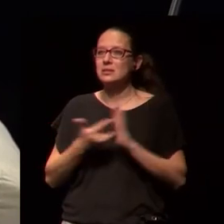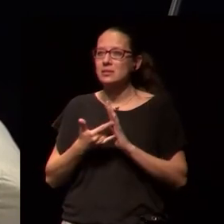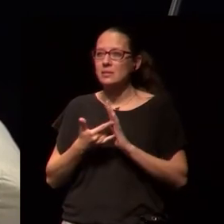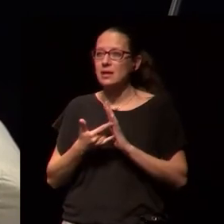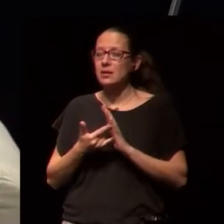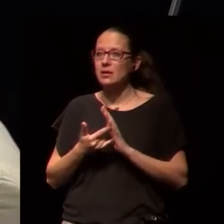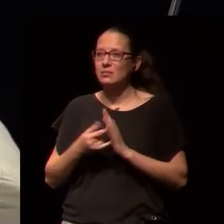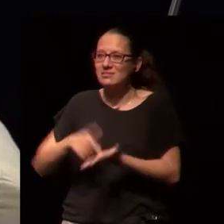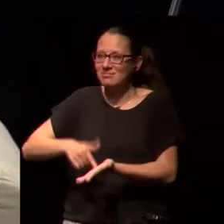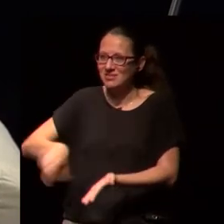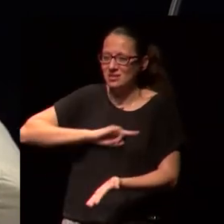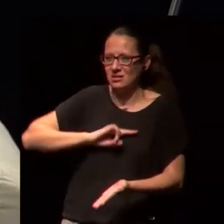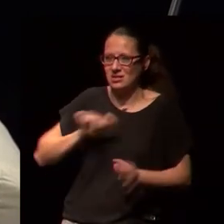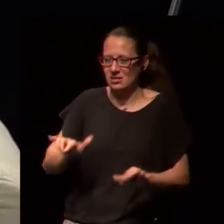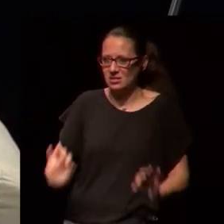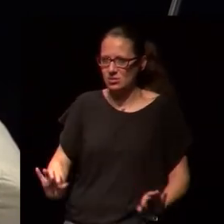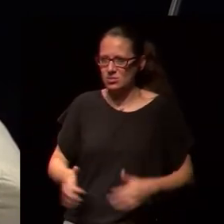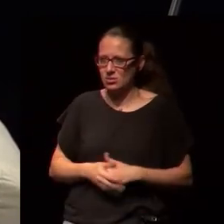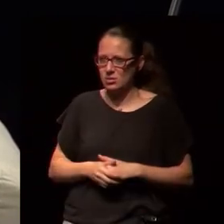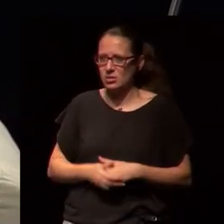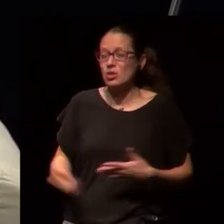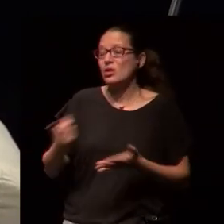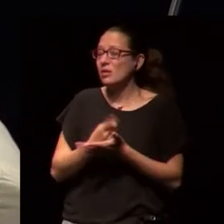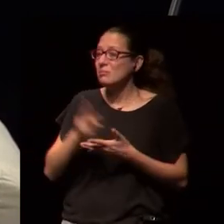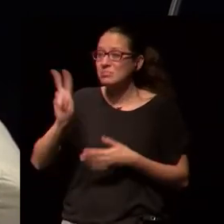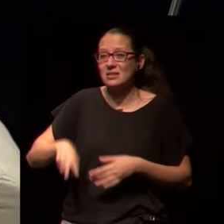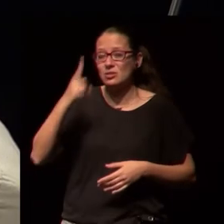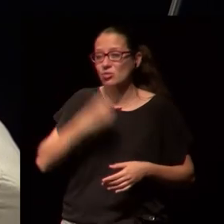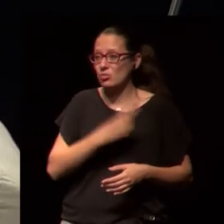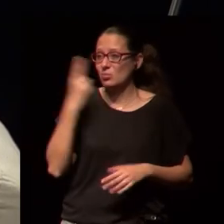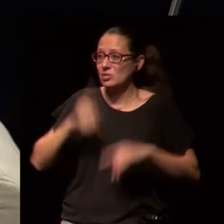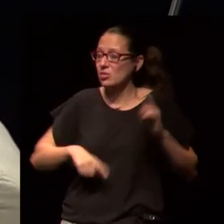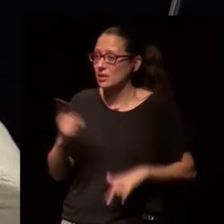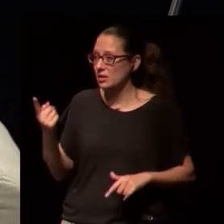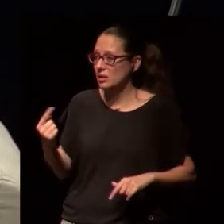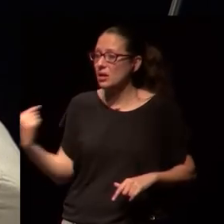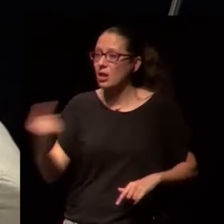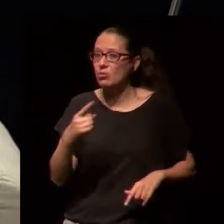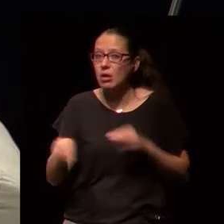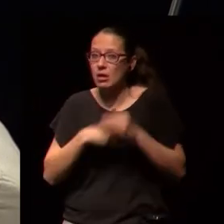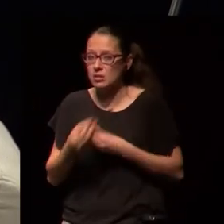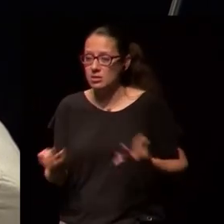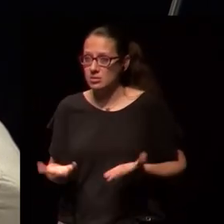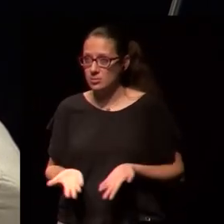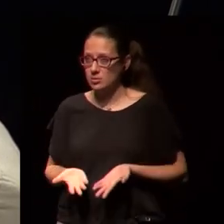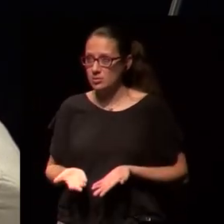exige esto. Y de nuevo, es una solución de compromiso. ¿Qué decidimos hacer?